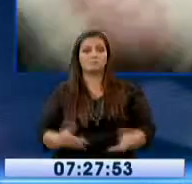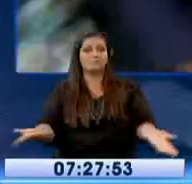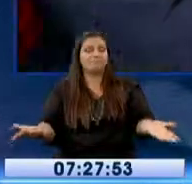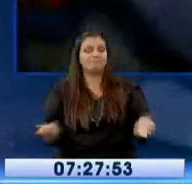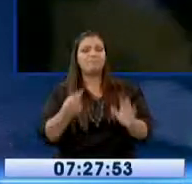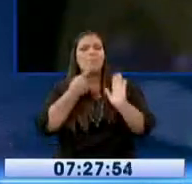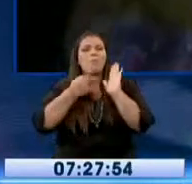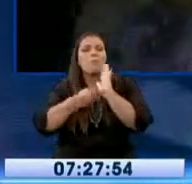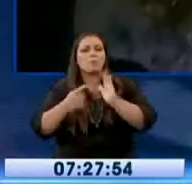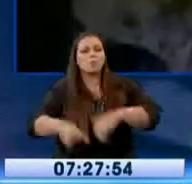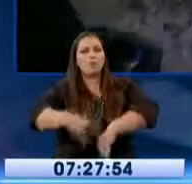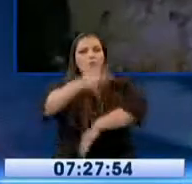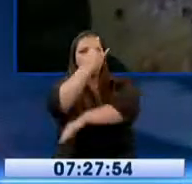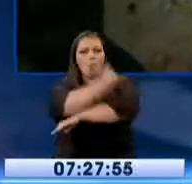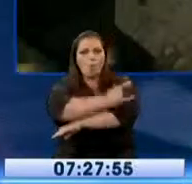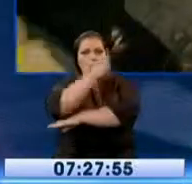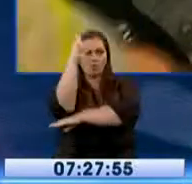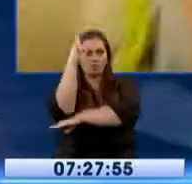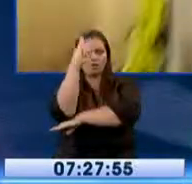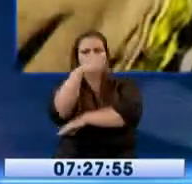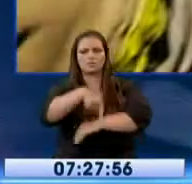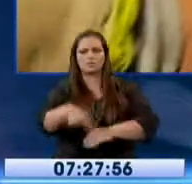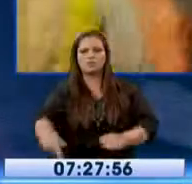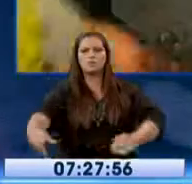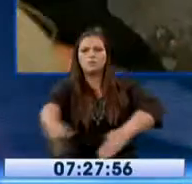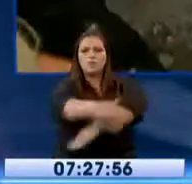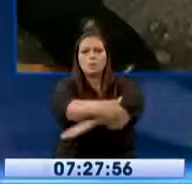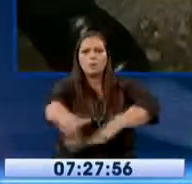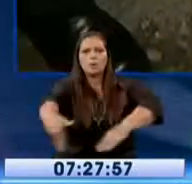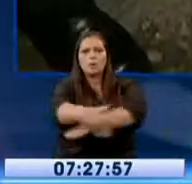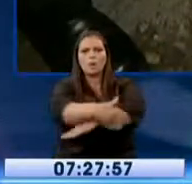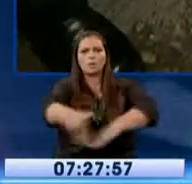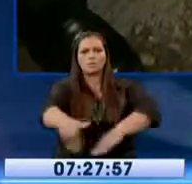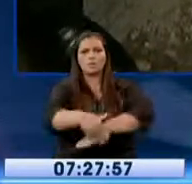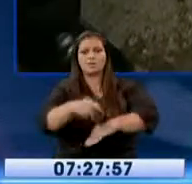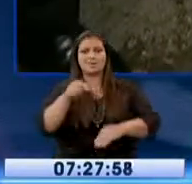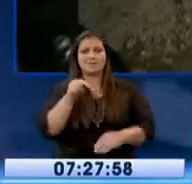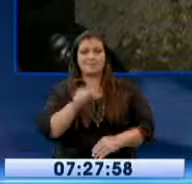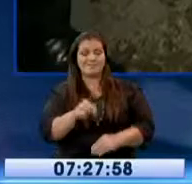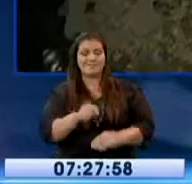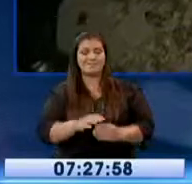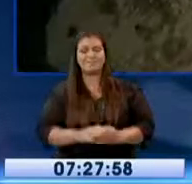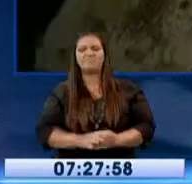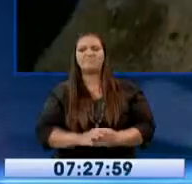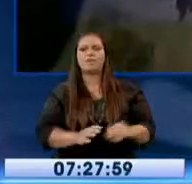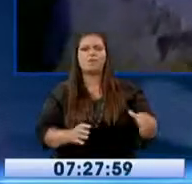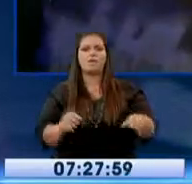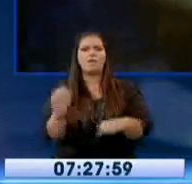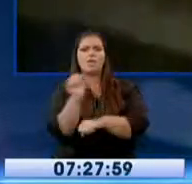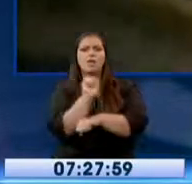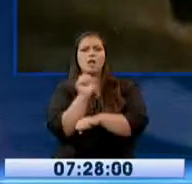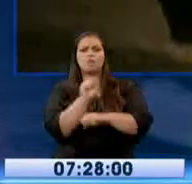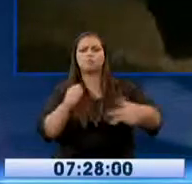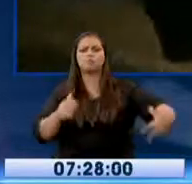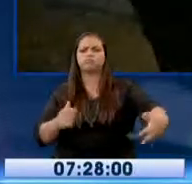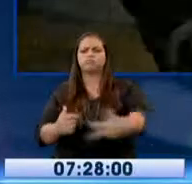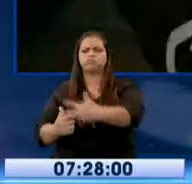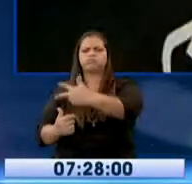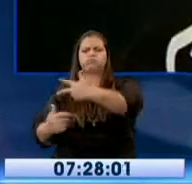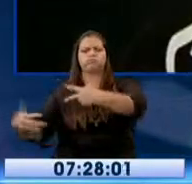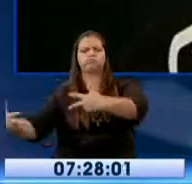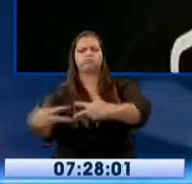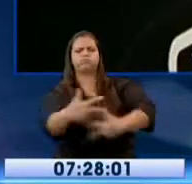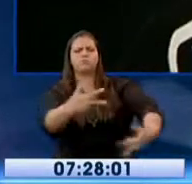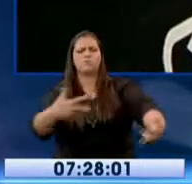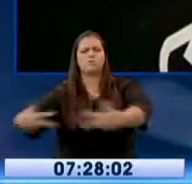vehículos por las Monjas y por Víctor Emilio Estrada. Y por las otras calles no hay un solo vehículo. Y Luisa me dará la